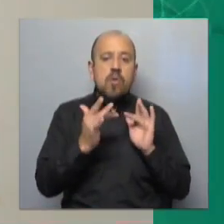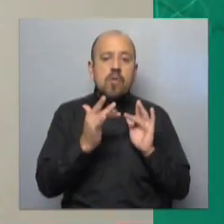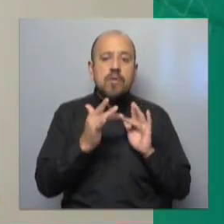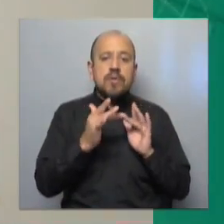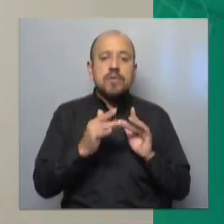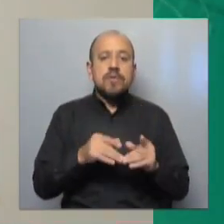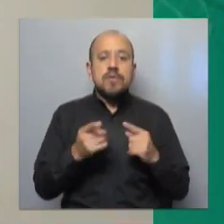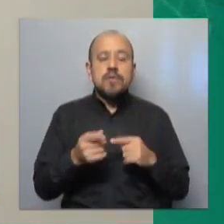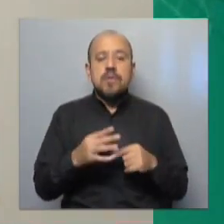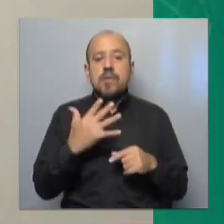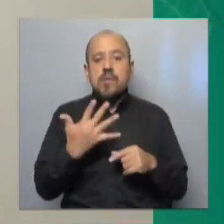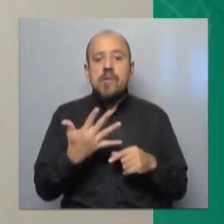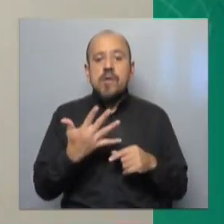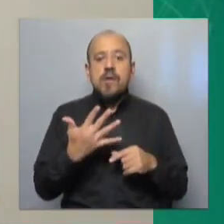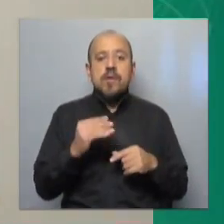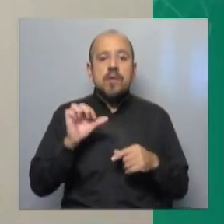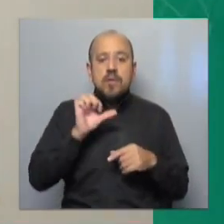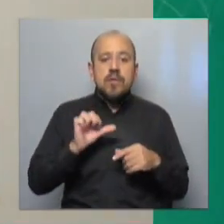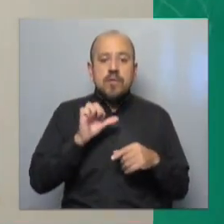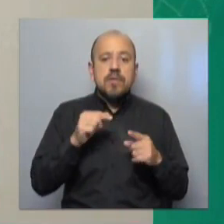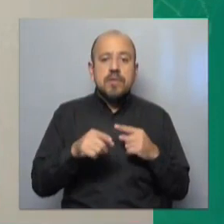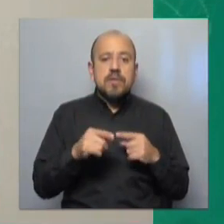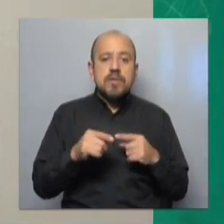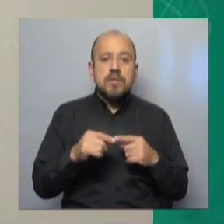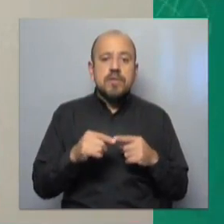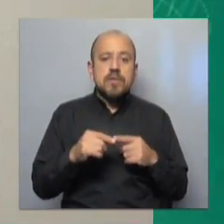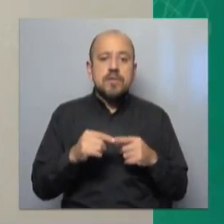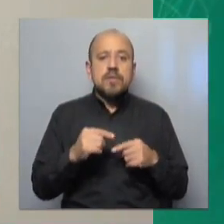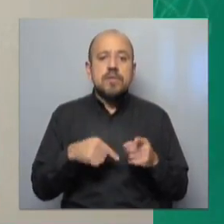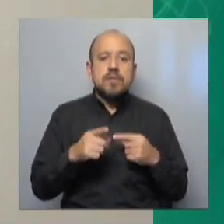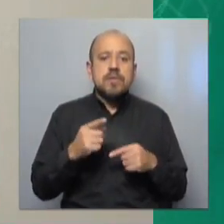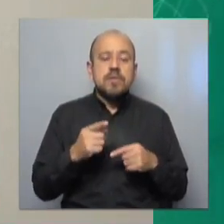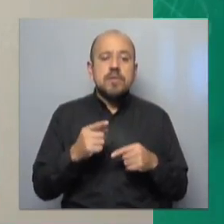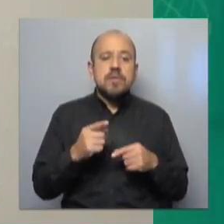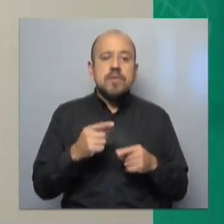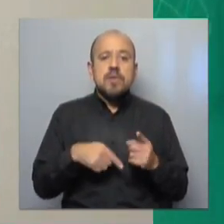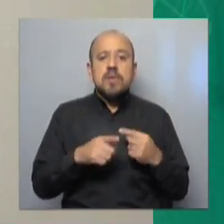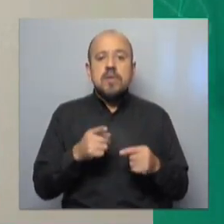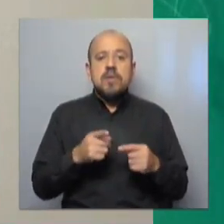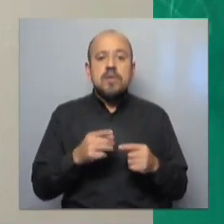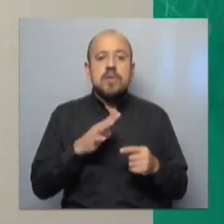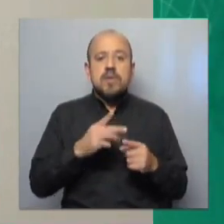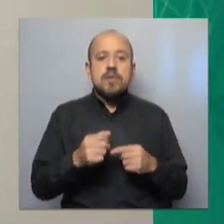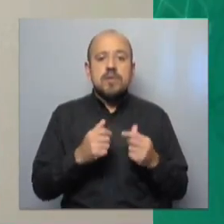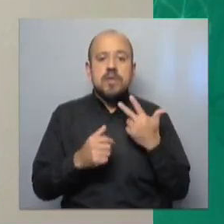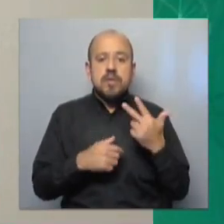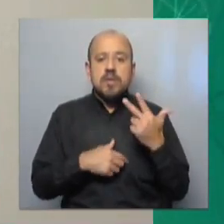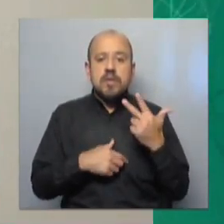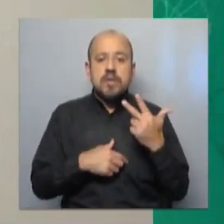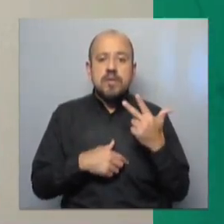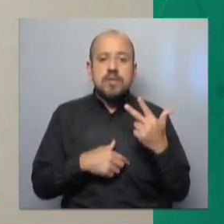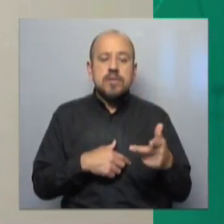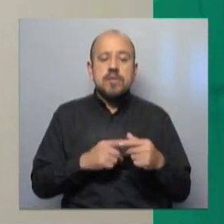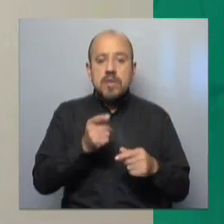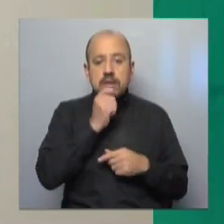ninguna de las cinco empresas que nosotros llegamos y en la primera parte de la reunión las empresas me dijeron que tres de ellos iban a ser